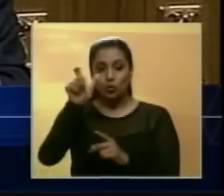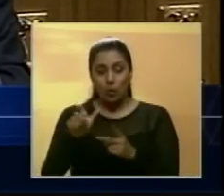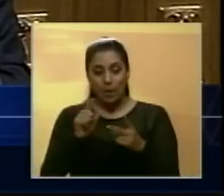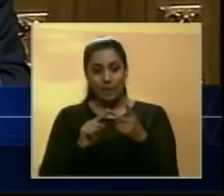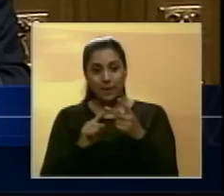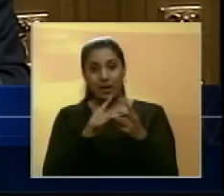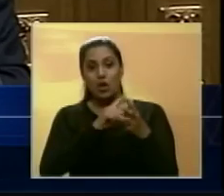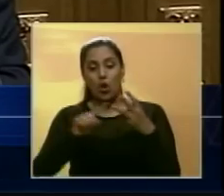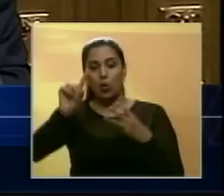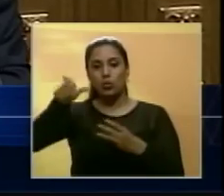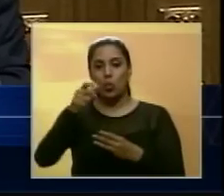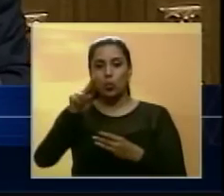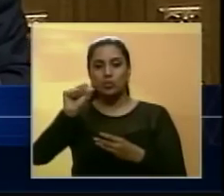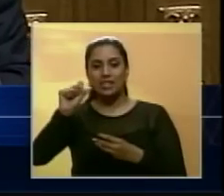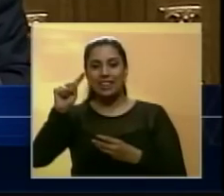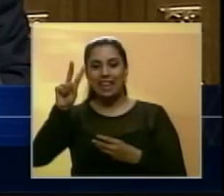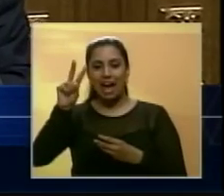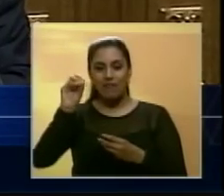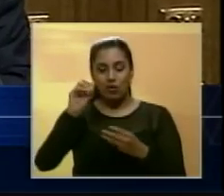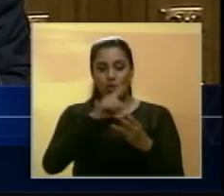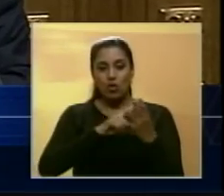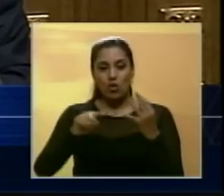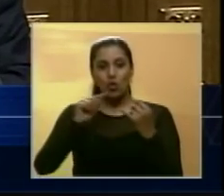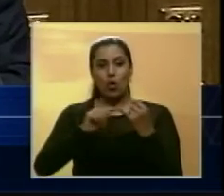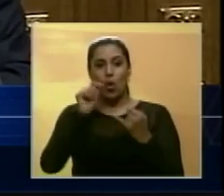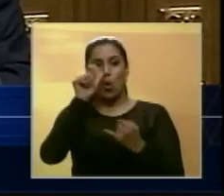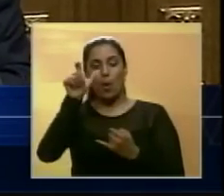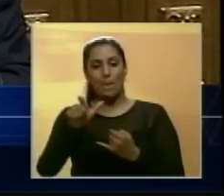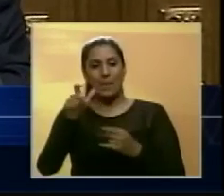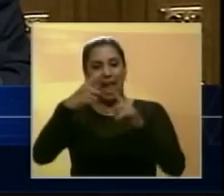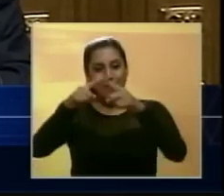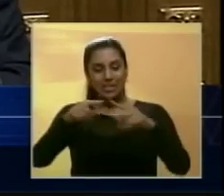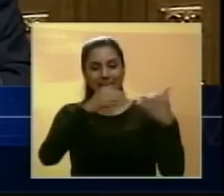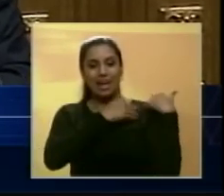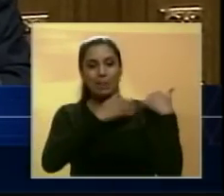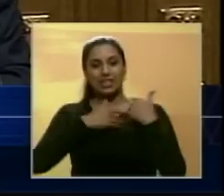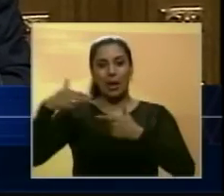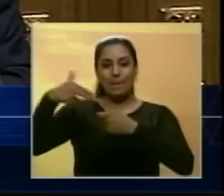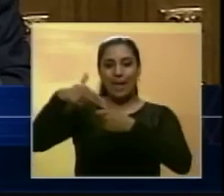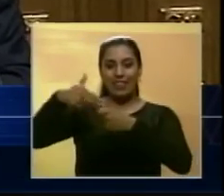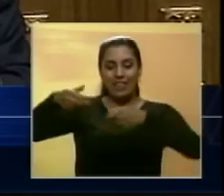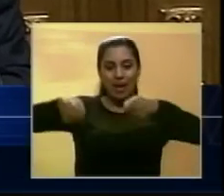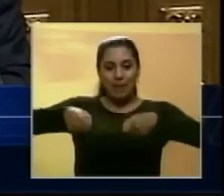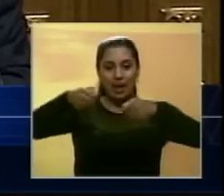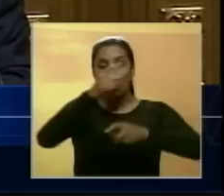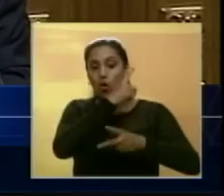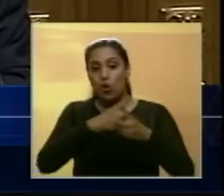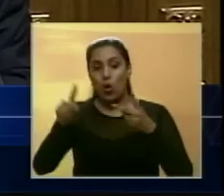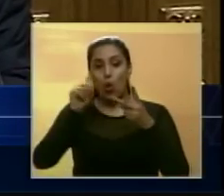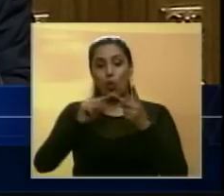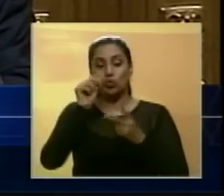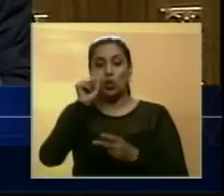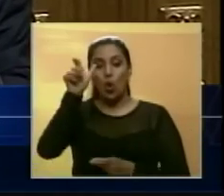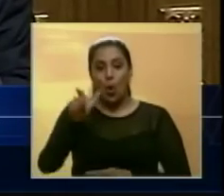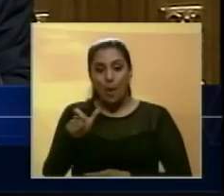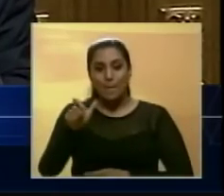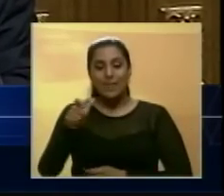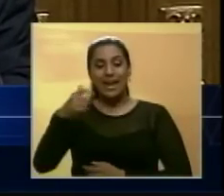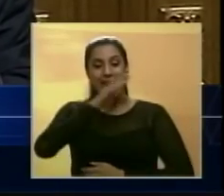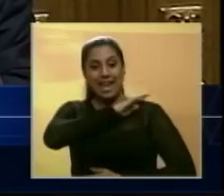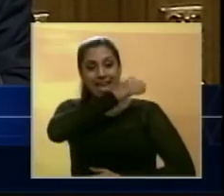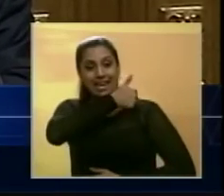Castellano, Gustavo Silva, administrador representante de Pedeval en aquel momento, y Abraham Vidal,